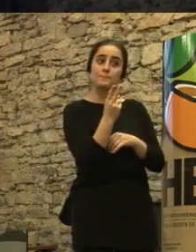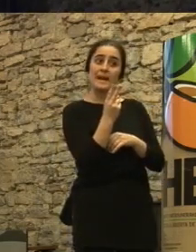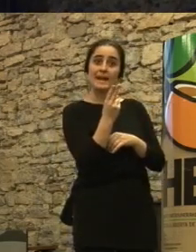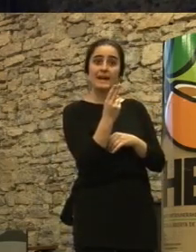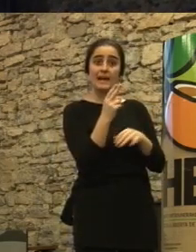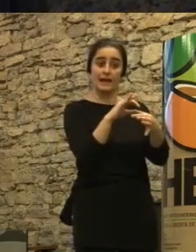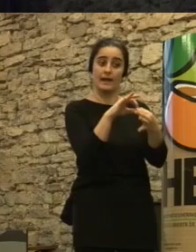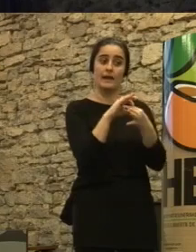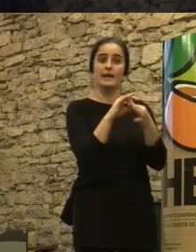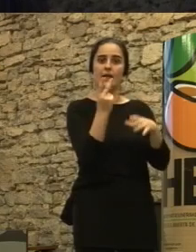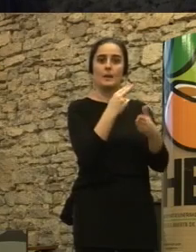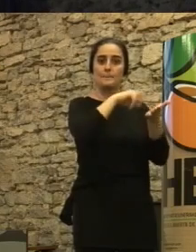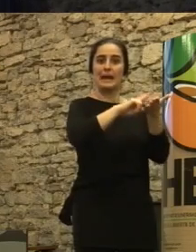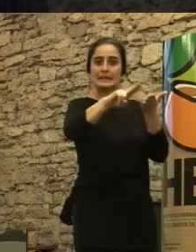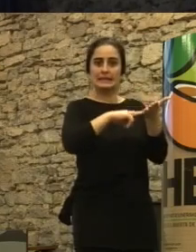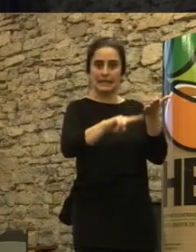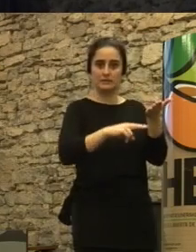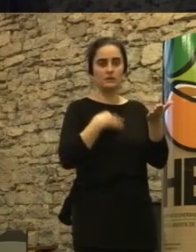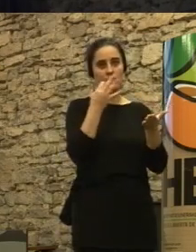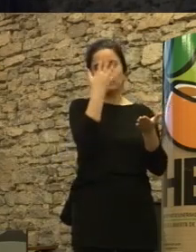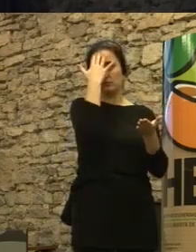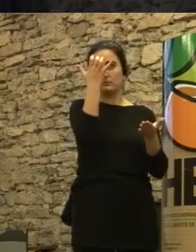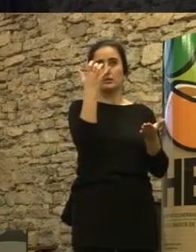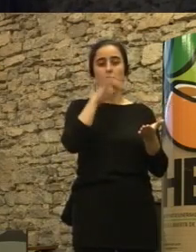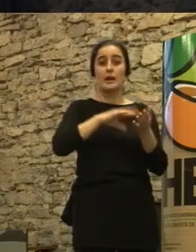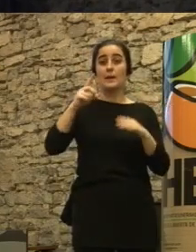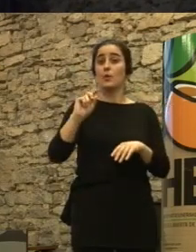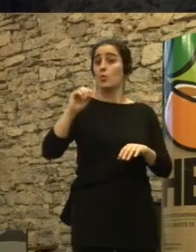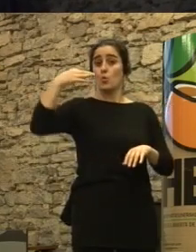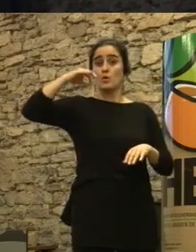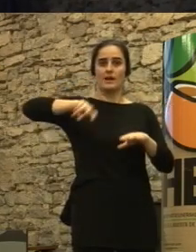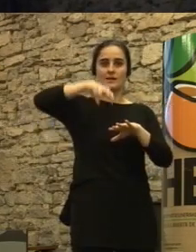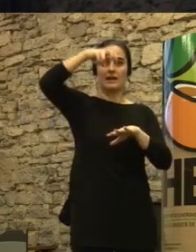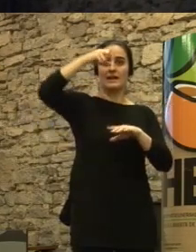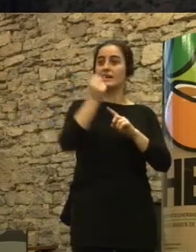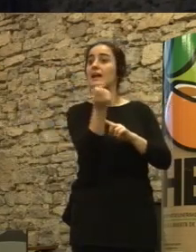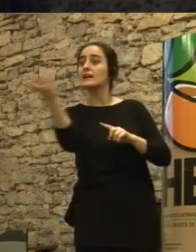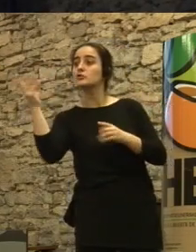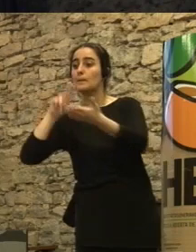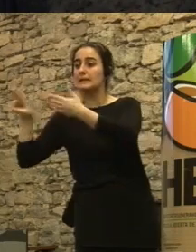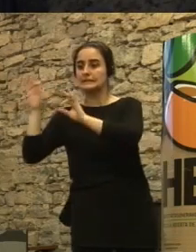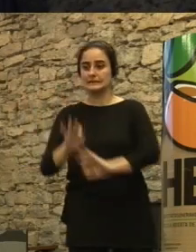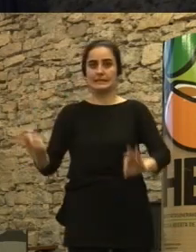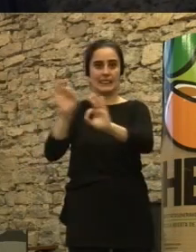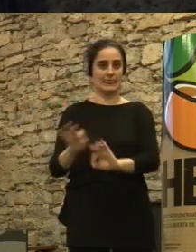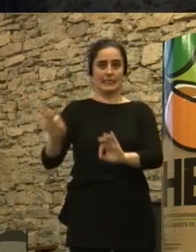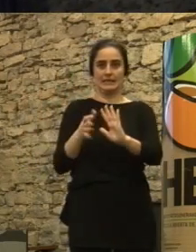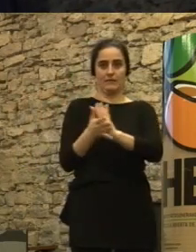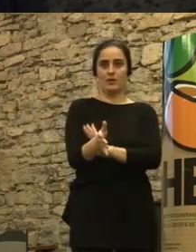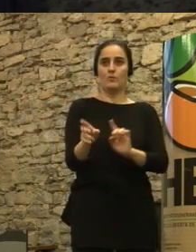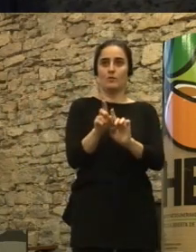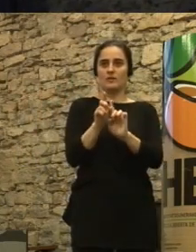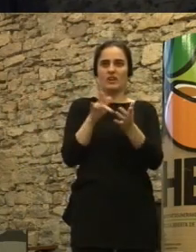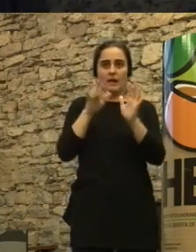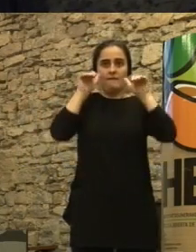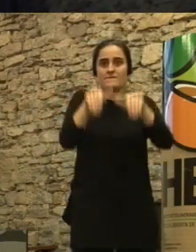la pareja aliada puso sus pegatinas, sí. creo que recordar que es la única escalera en la que nadie más puso pegatinas, o sea, ¡ostras! Fue tal el